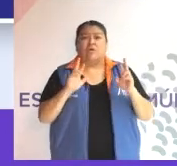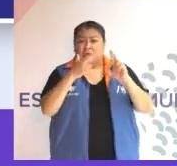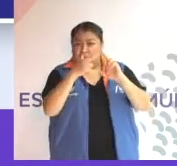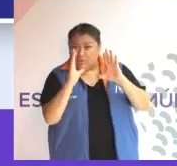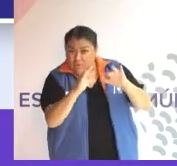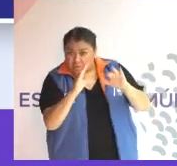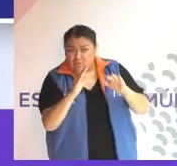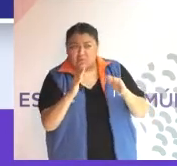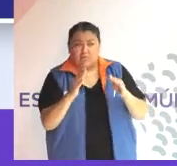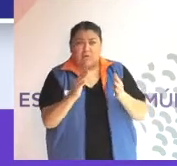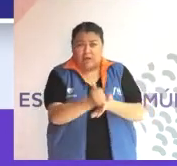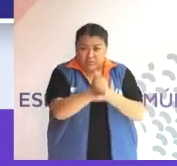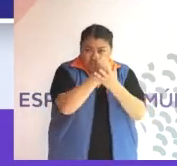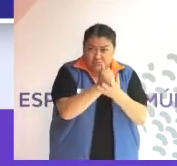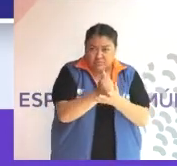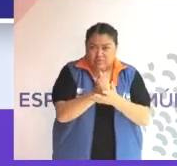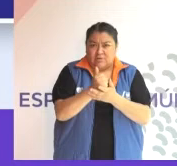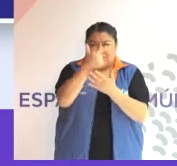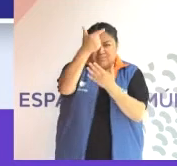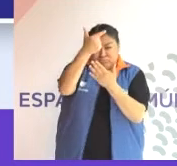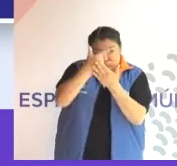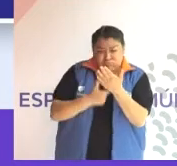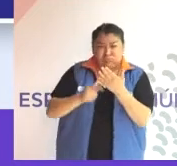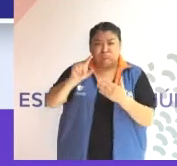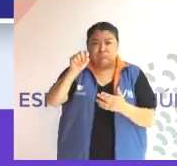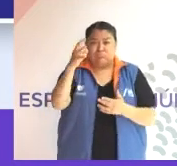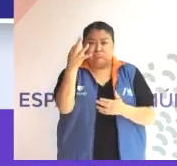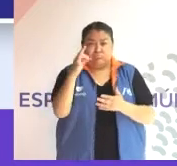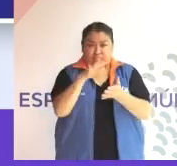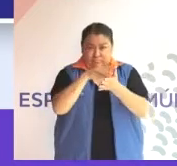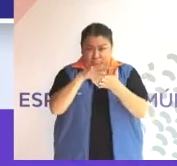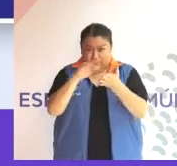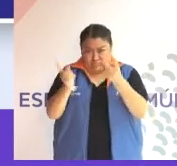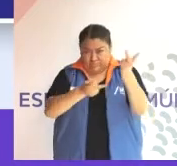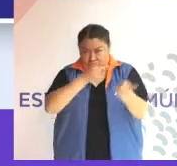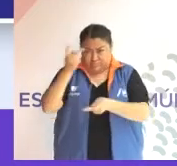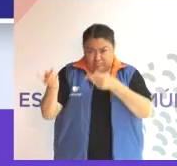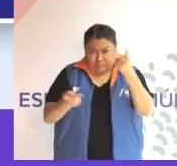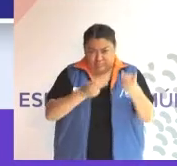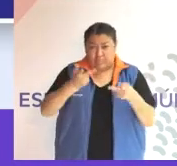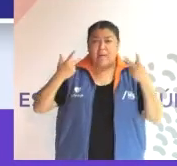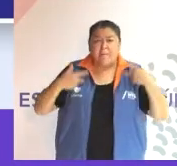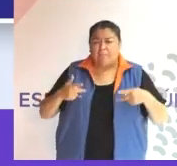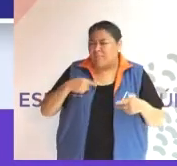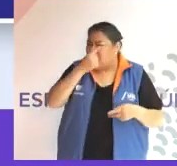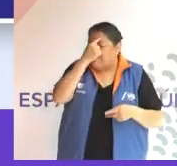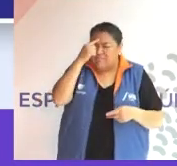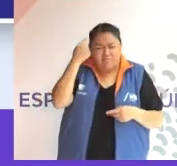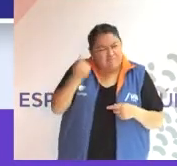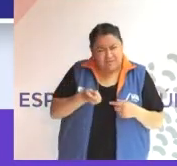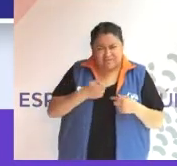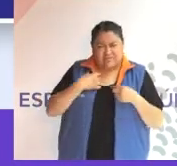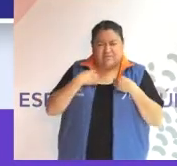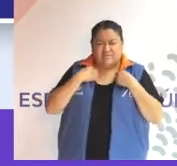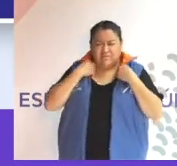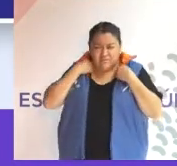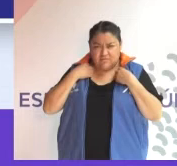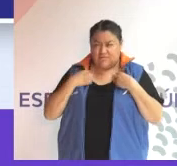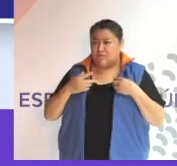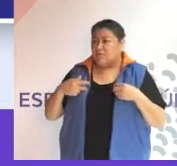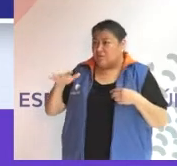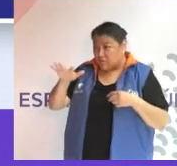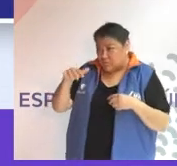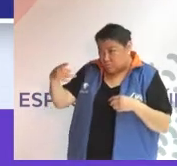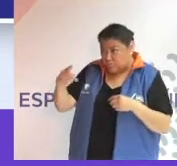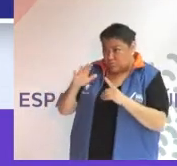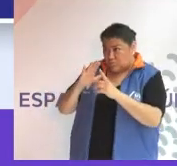colaboró en alguna actividad. Es una lista de 23 preguntas, no las voy a leer todas. Pero hicimos preguntas muy sencillitas a la gente. Ayudó en su